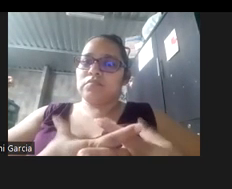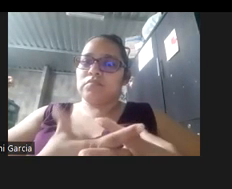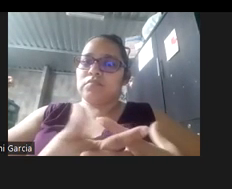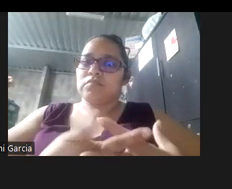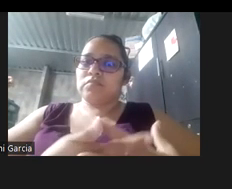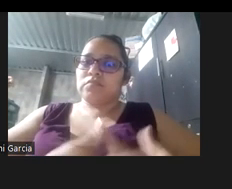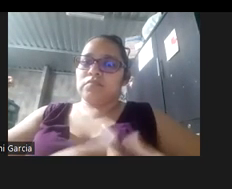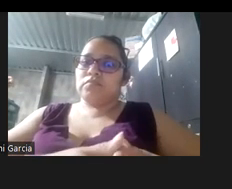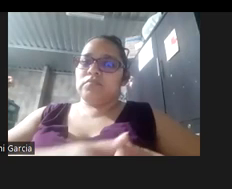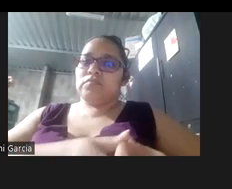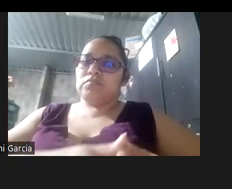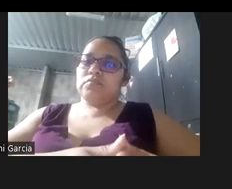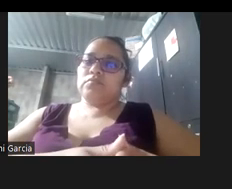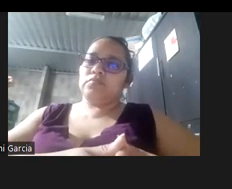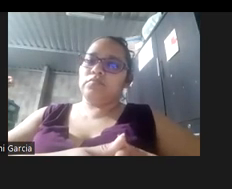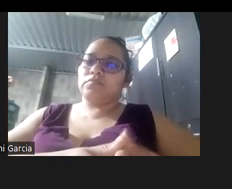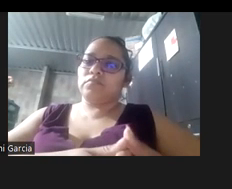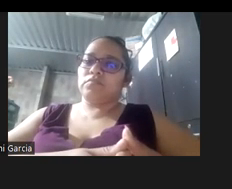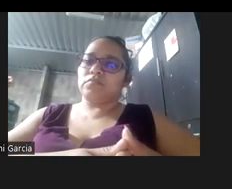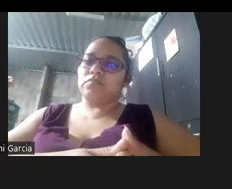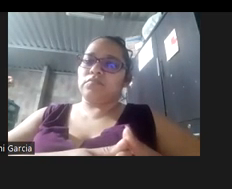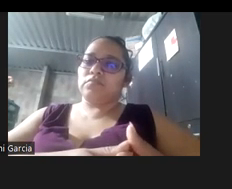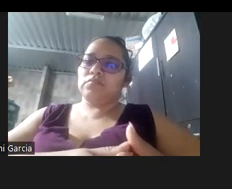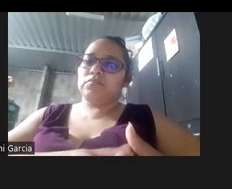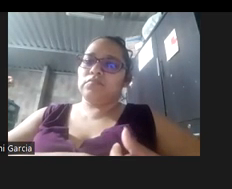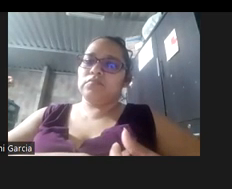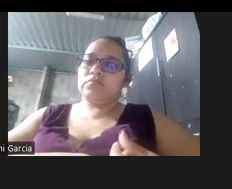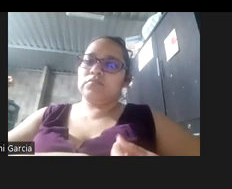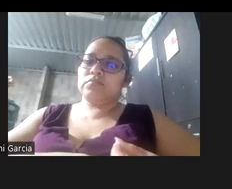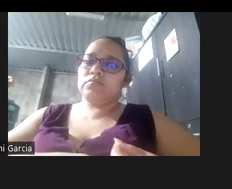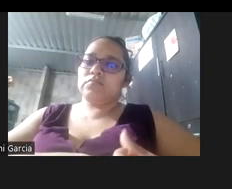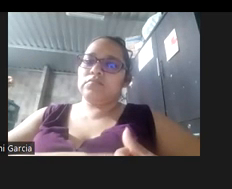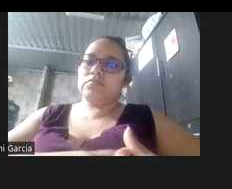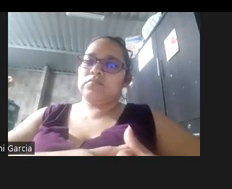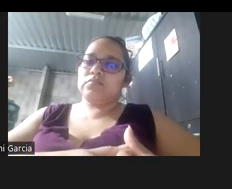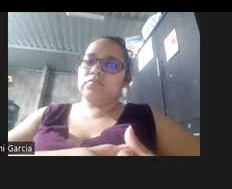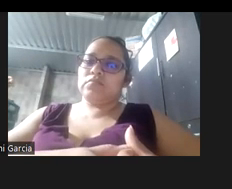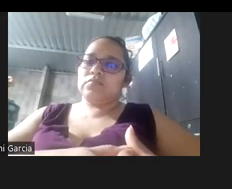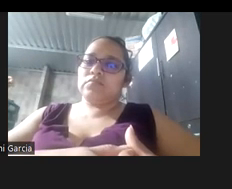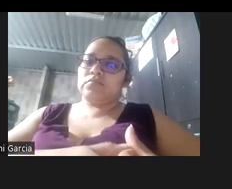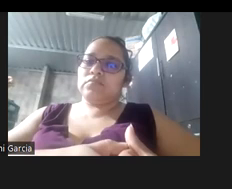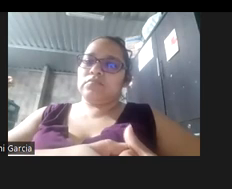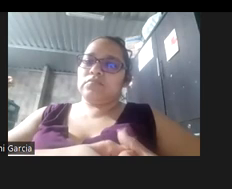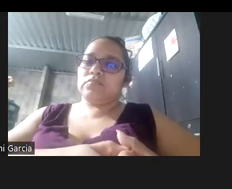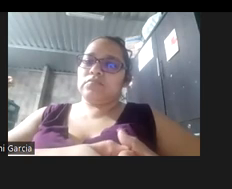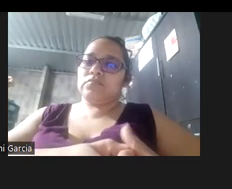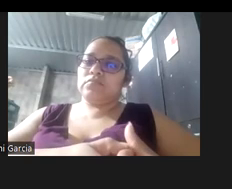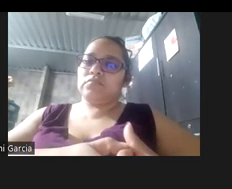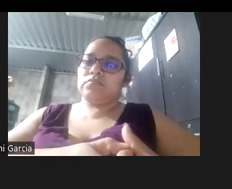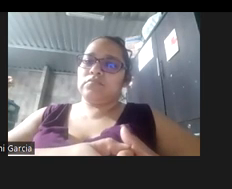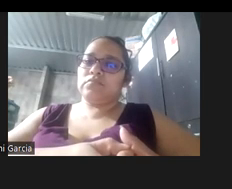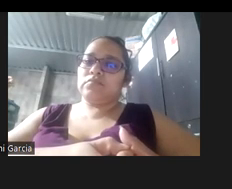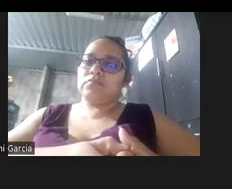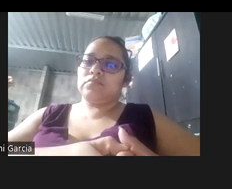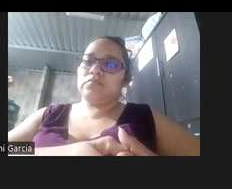Indudablemente, recuerdo las tres variables que hay que tener presente. Autoconocimiento significa que